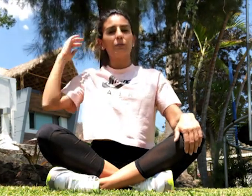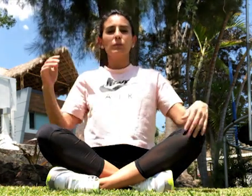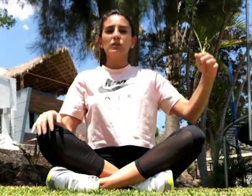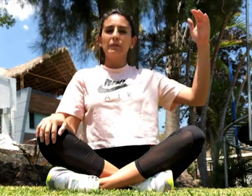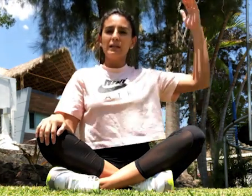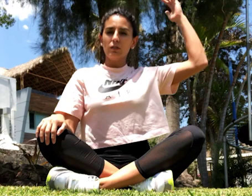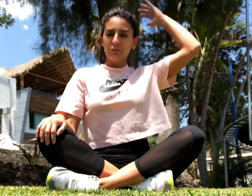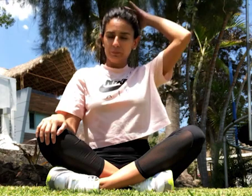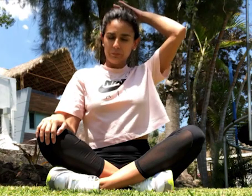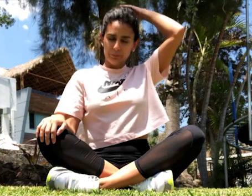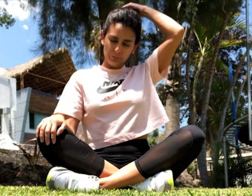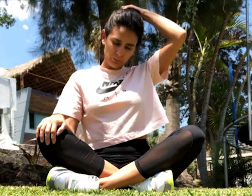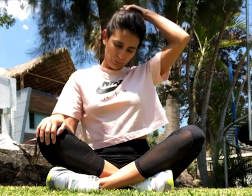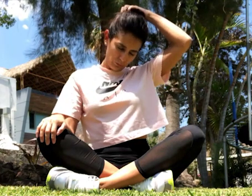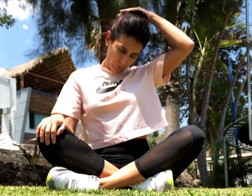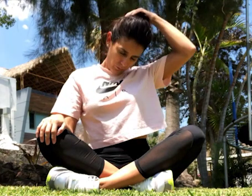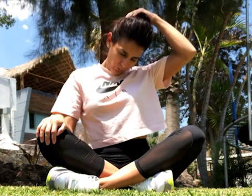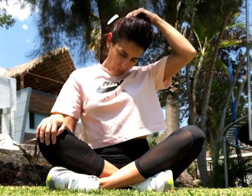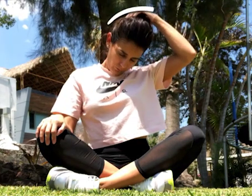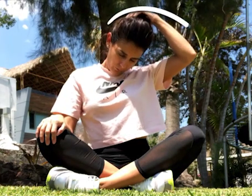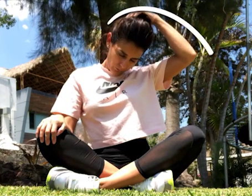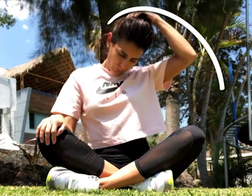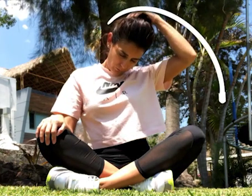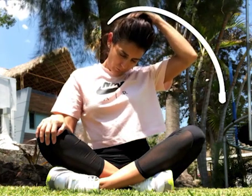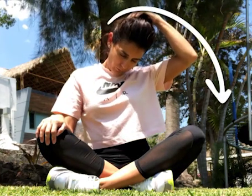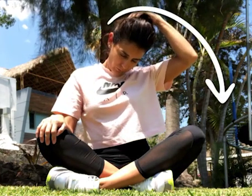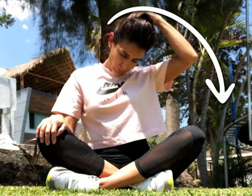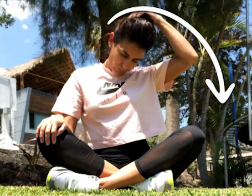Ahora cambiamos de brazo.